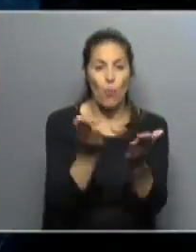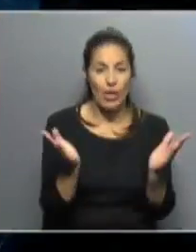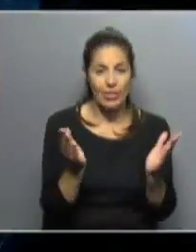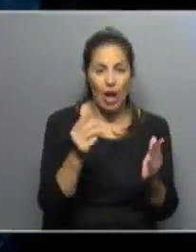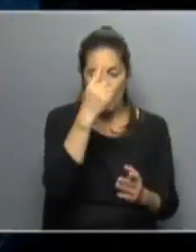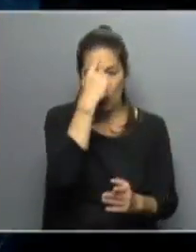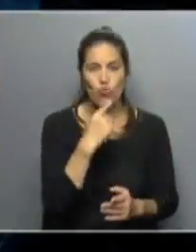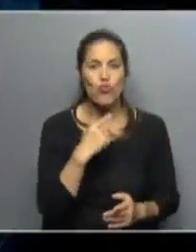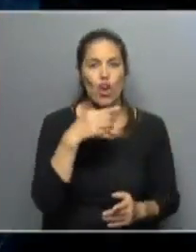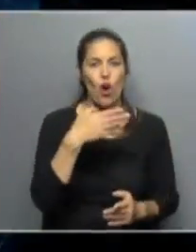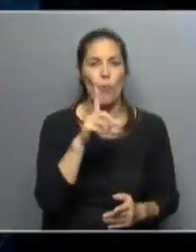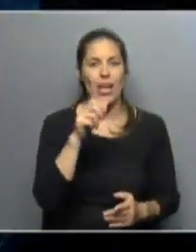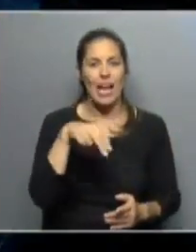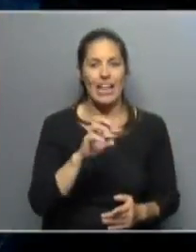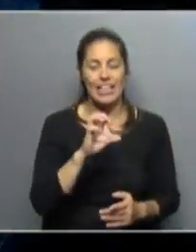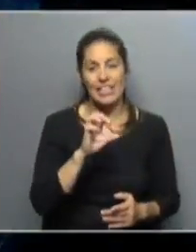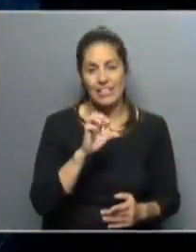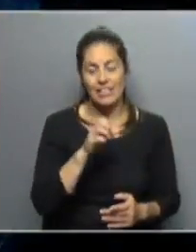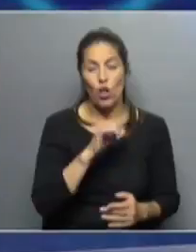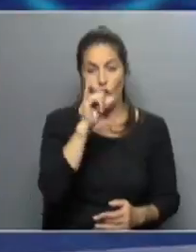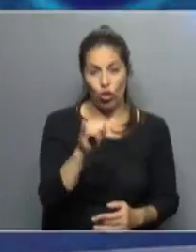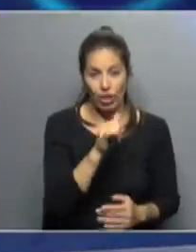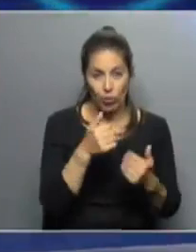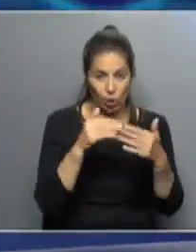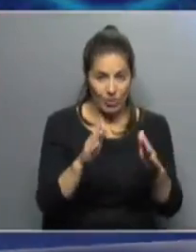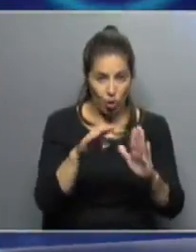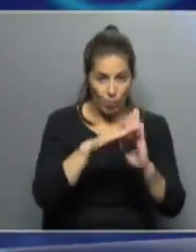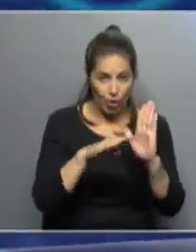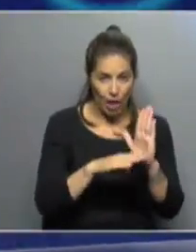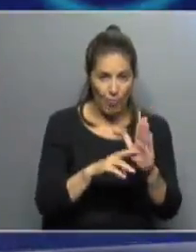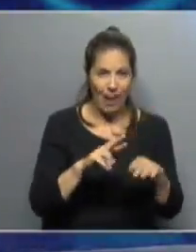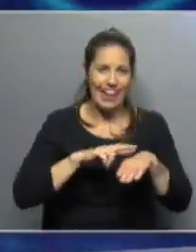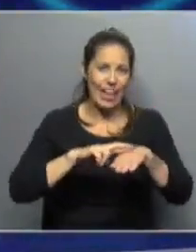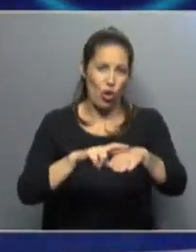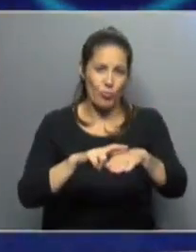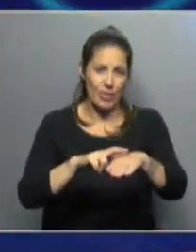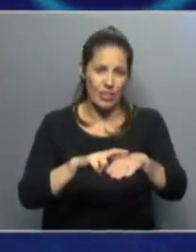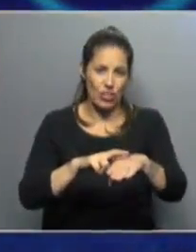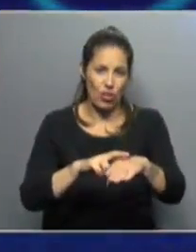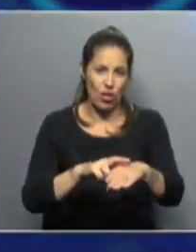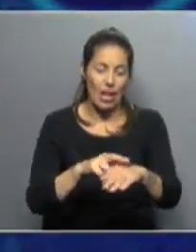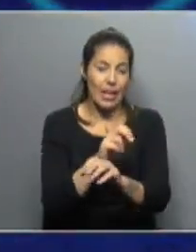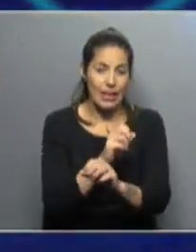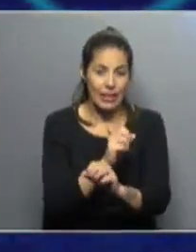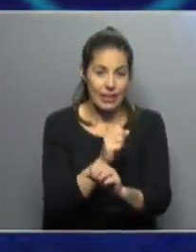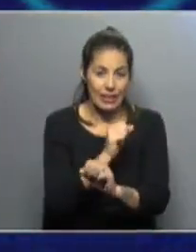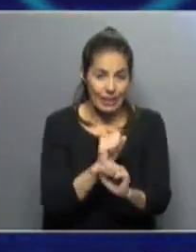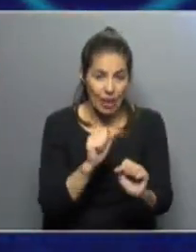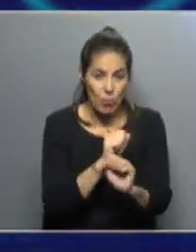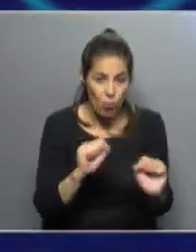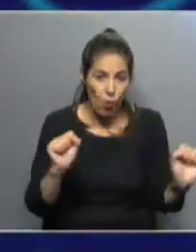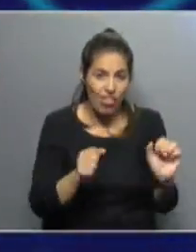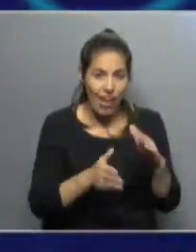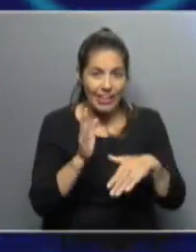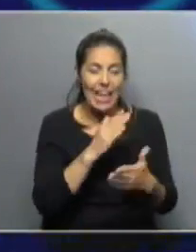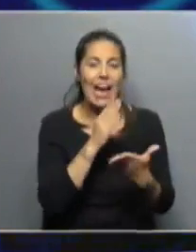Blanes, bueno, lo contaste al principio del programa. Recomiendo, así desde el vamos, a quien pueda que vaya. Está